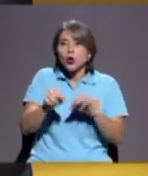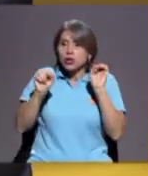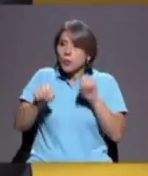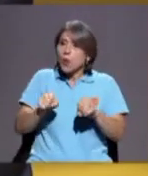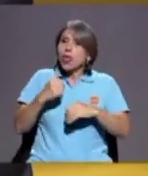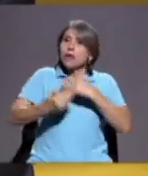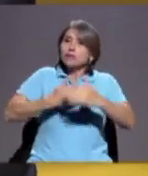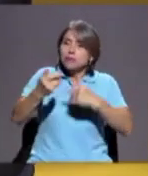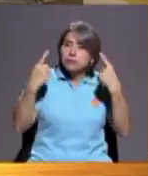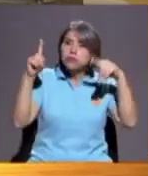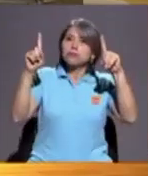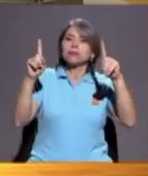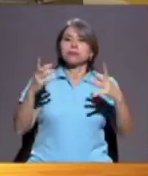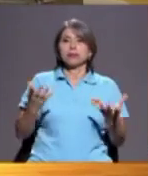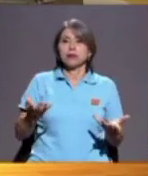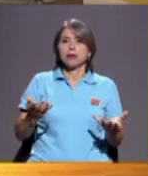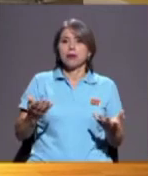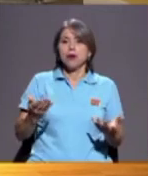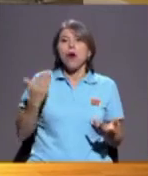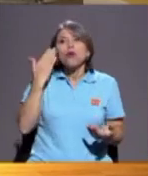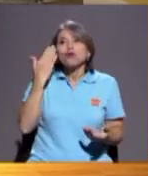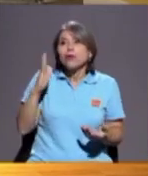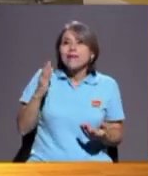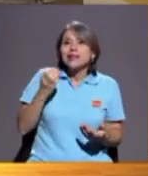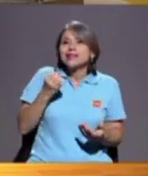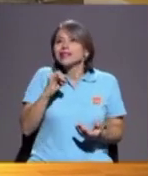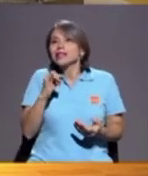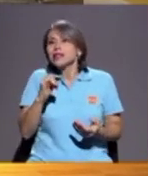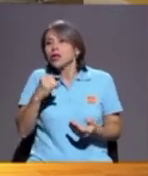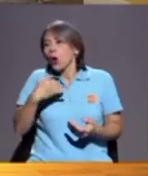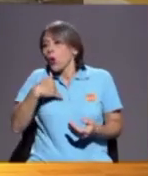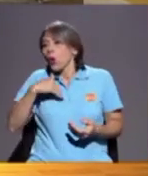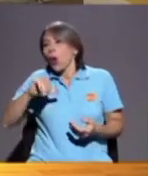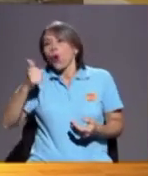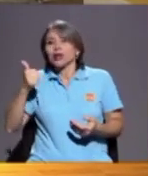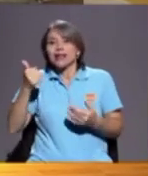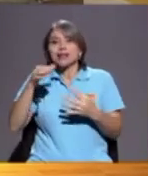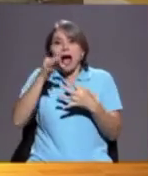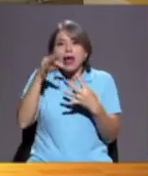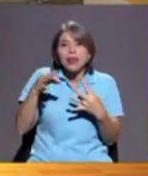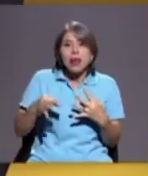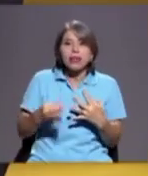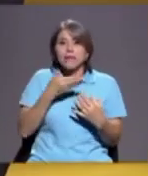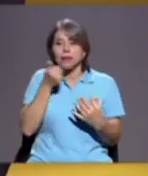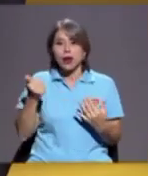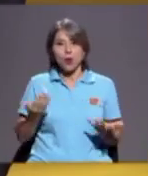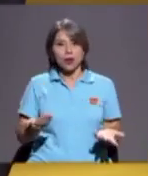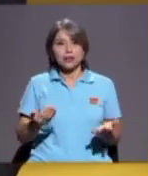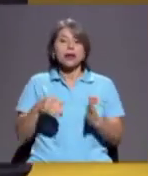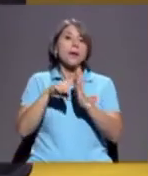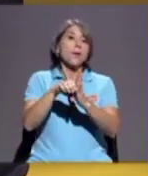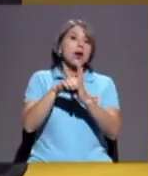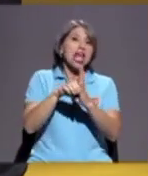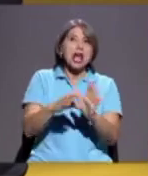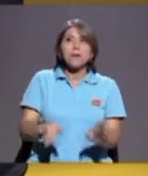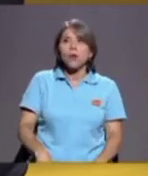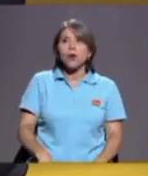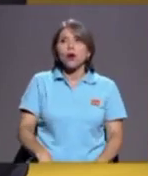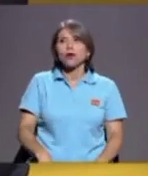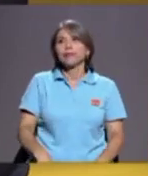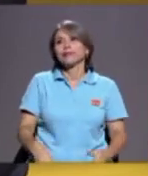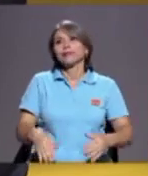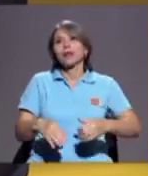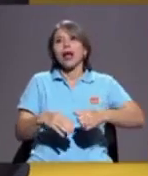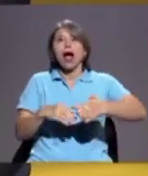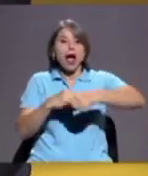viable o no, ¿verdad? O si hay mejores alternativas, ¿verdad? Por ejemplo, si era mejor construir el puente